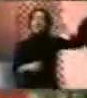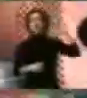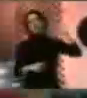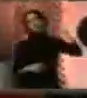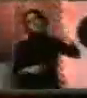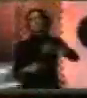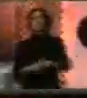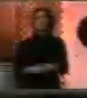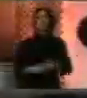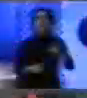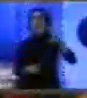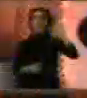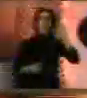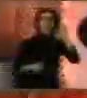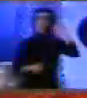escándalos.